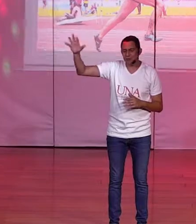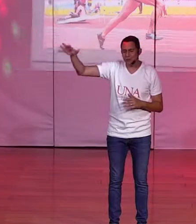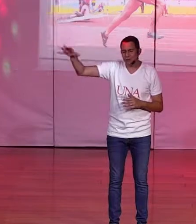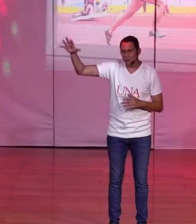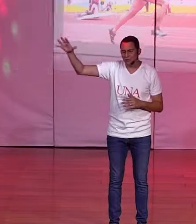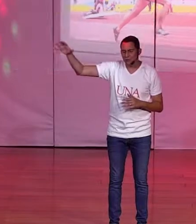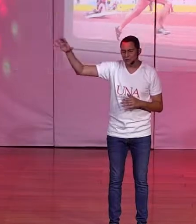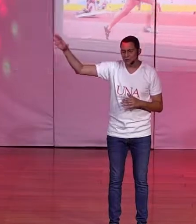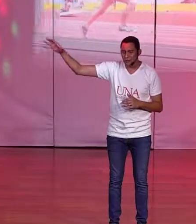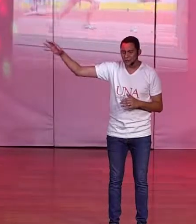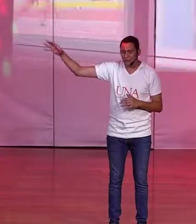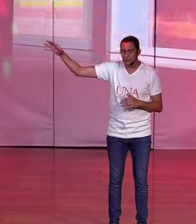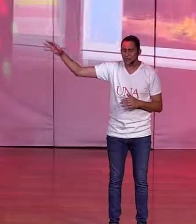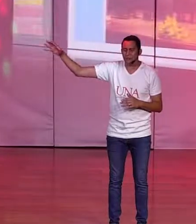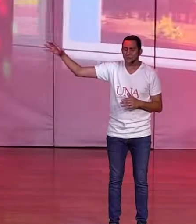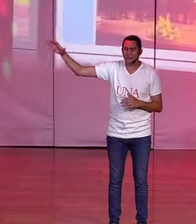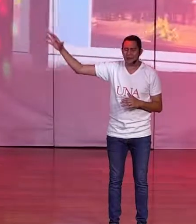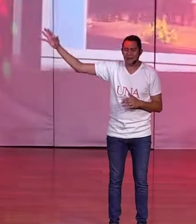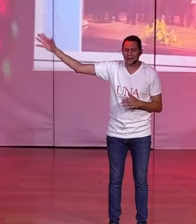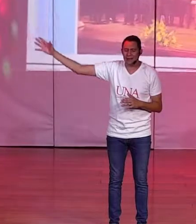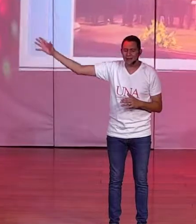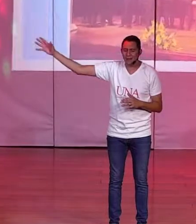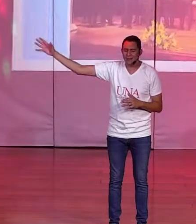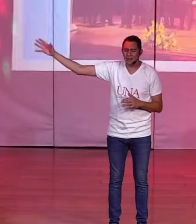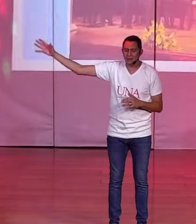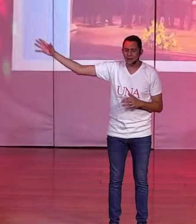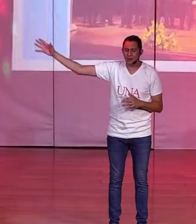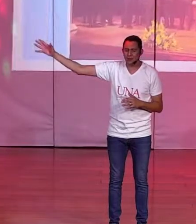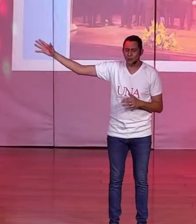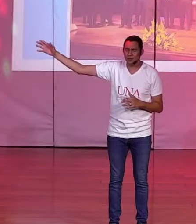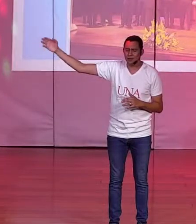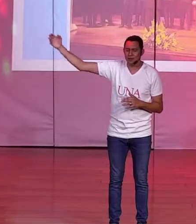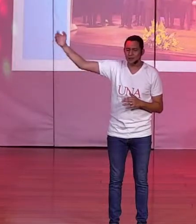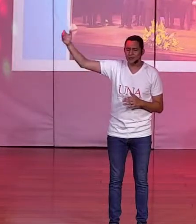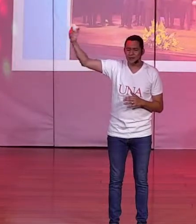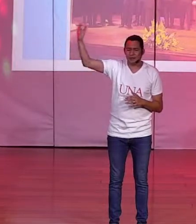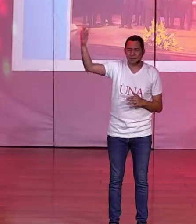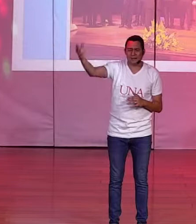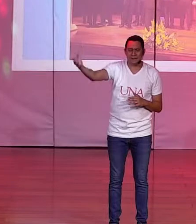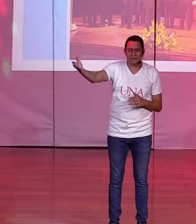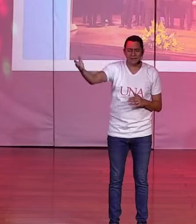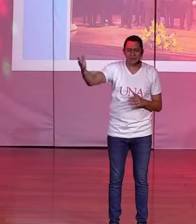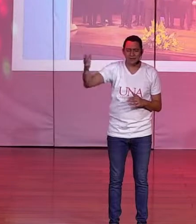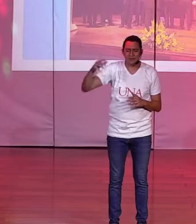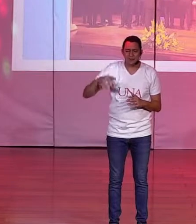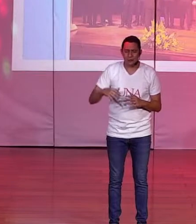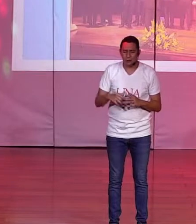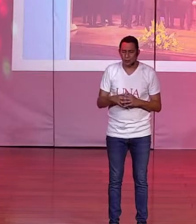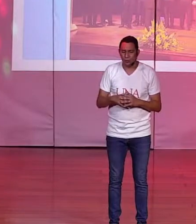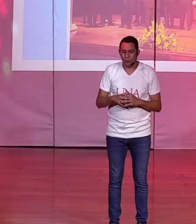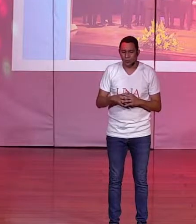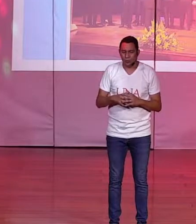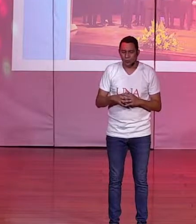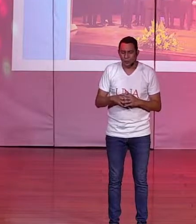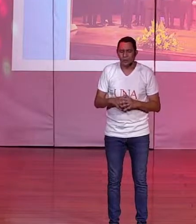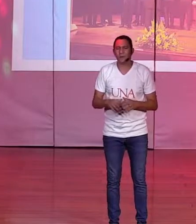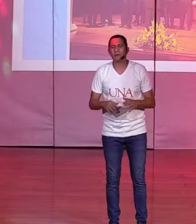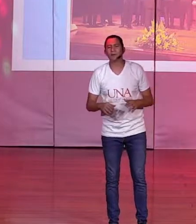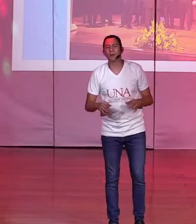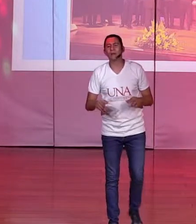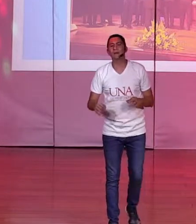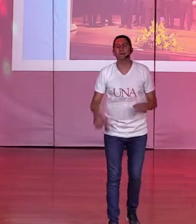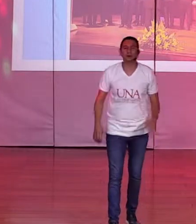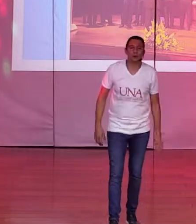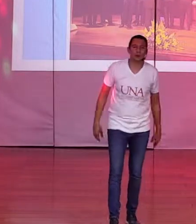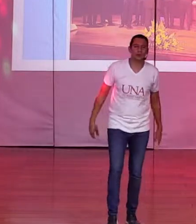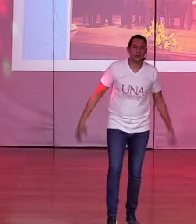Imagínate unos 3, 4, 5 años más adelante, si Dios lo permite, y vas a estar recibiendo ese título. Muy bien,